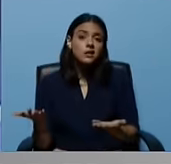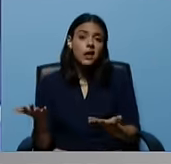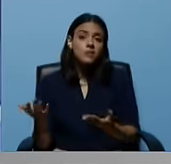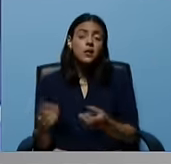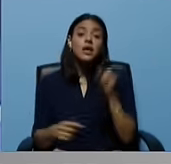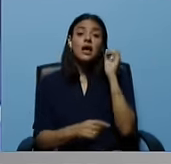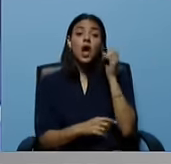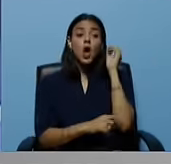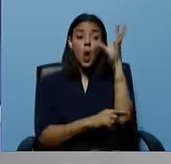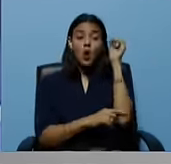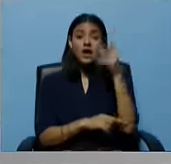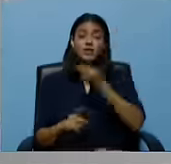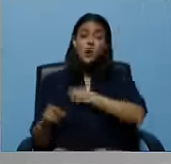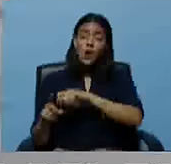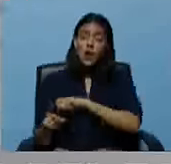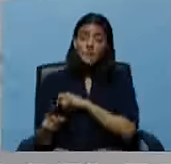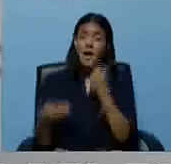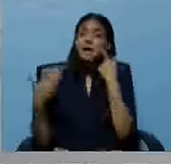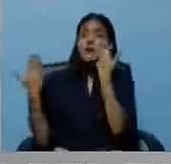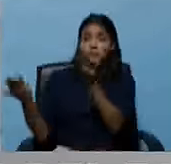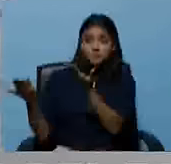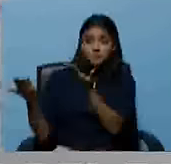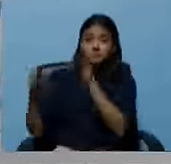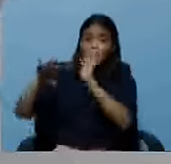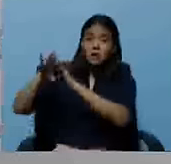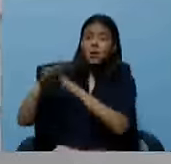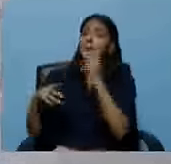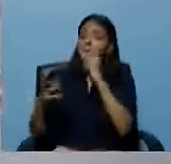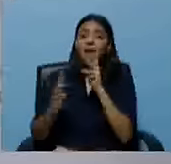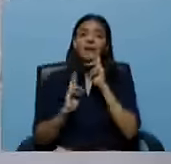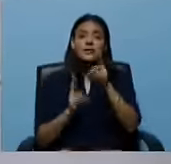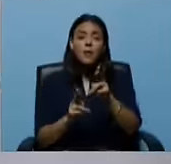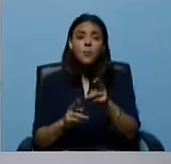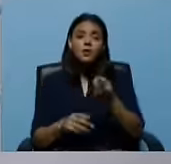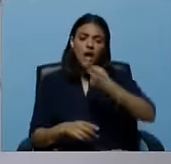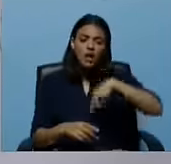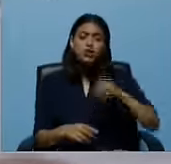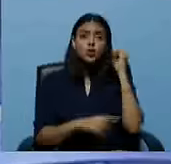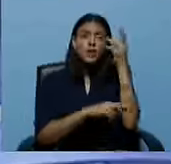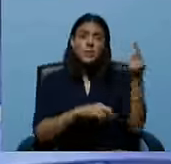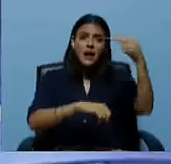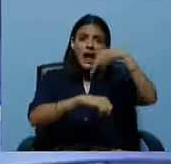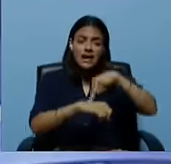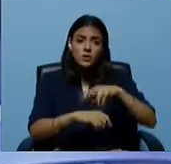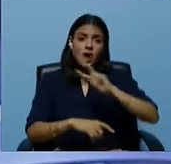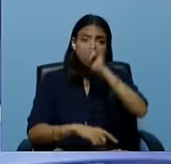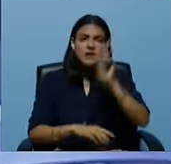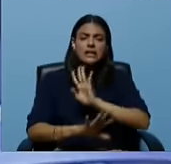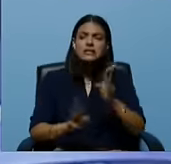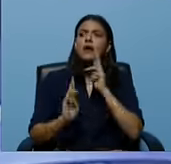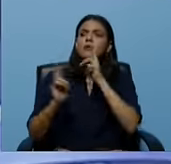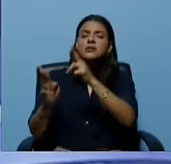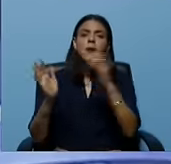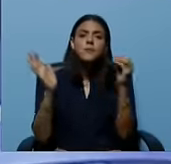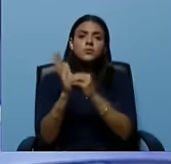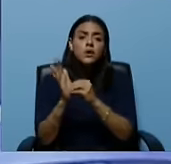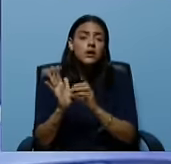Congreso de España, a quienes ya les ha respondido oportunamente la Asamblea Nacional de la República Bolivariana de